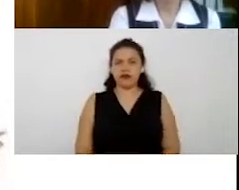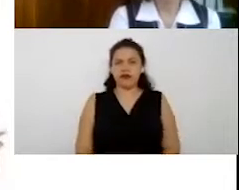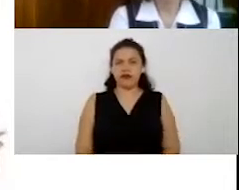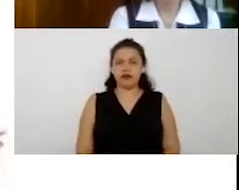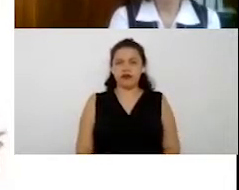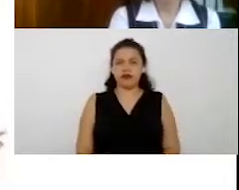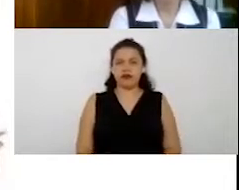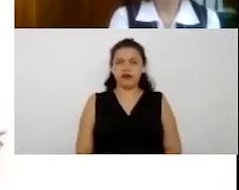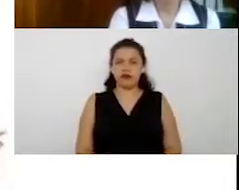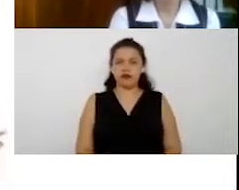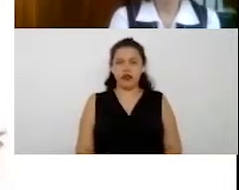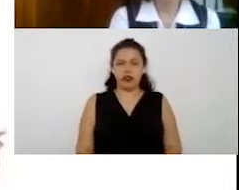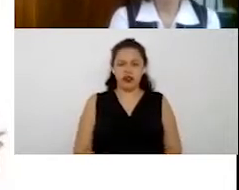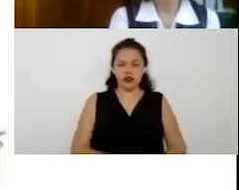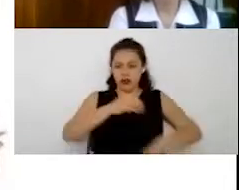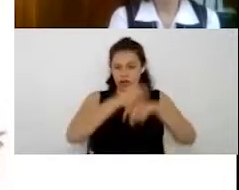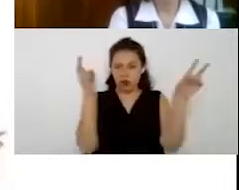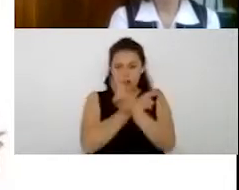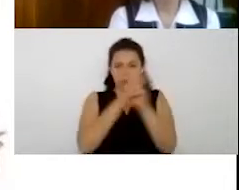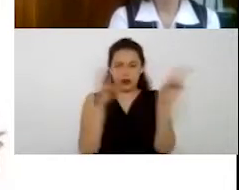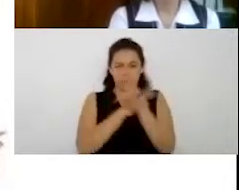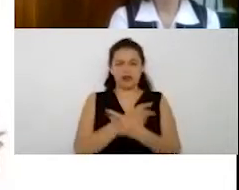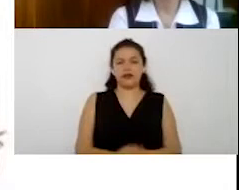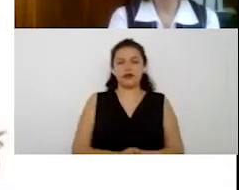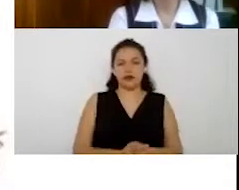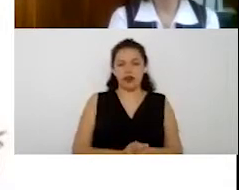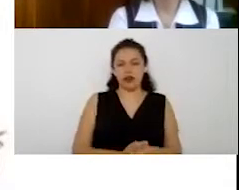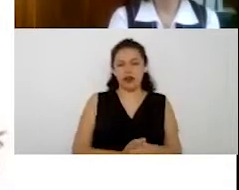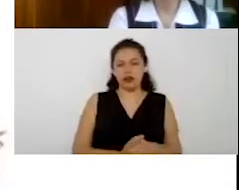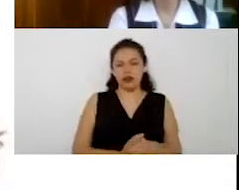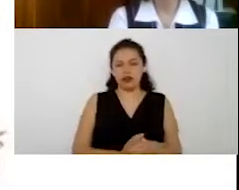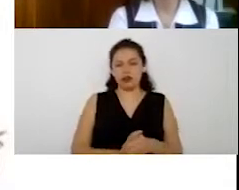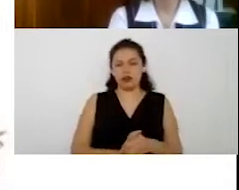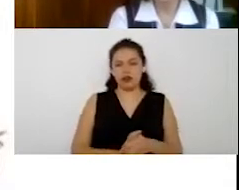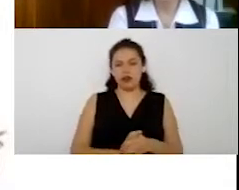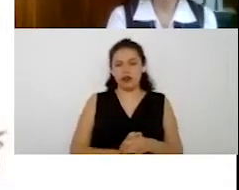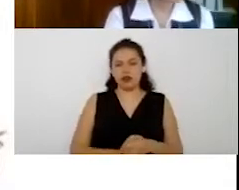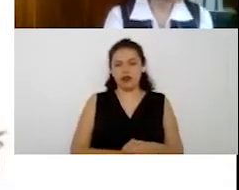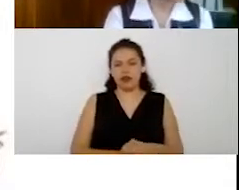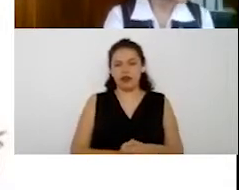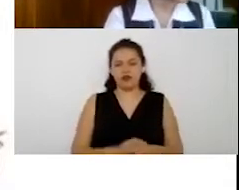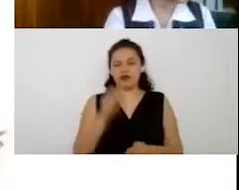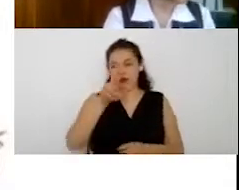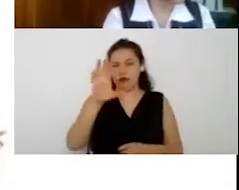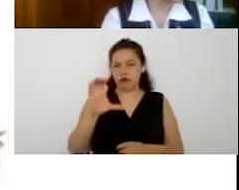Dar ventilaciones. Las fracciones, RCP.